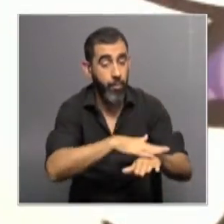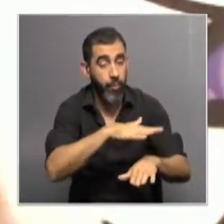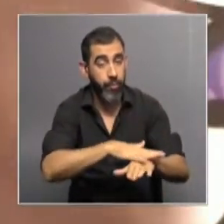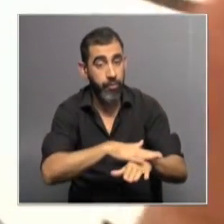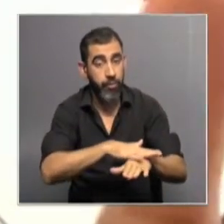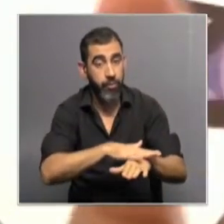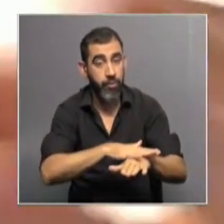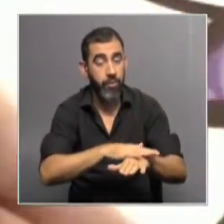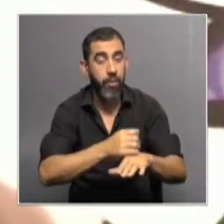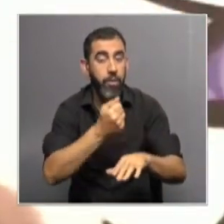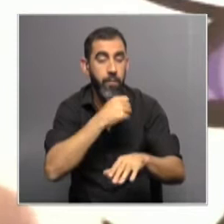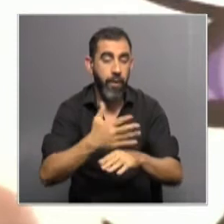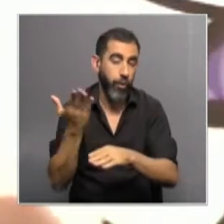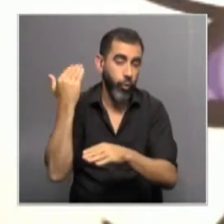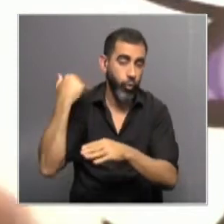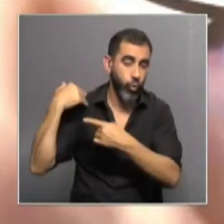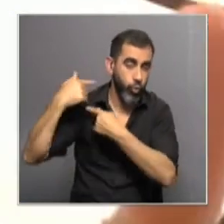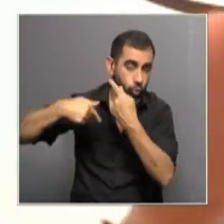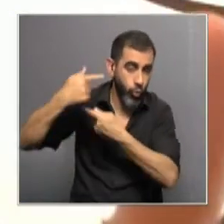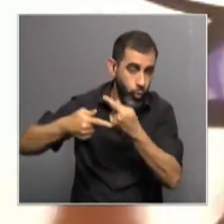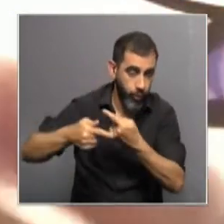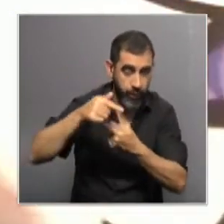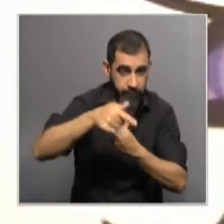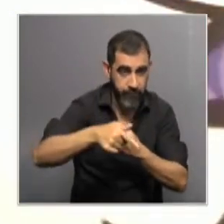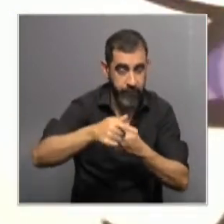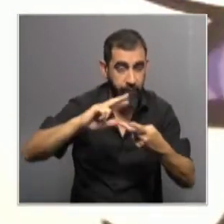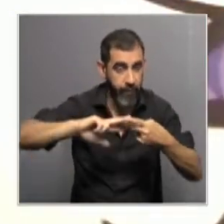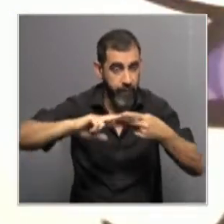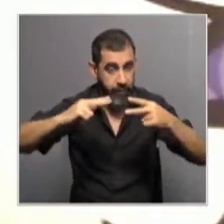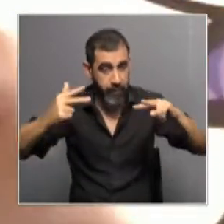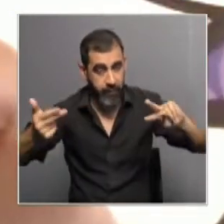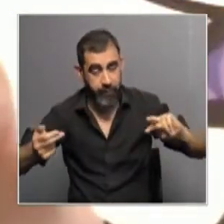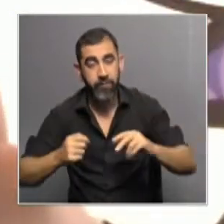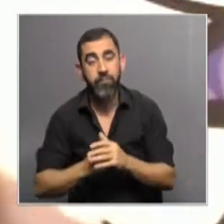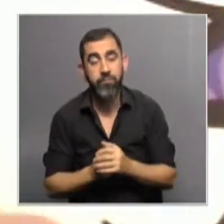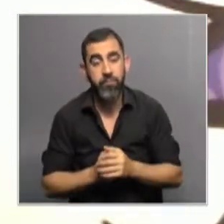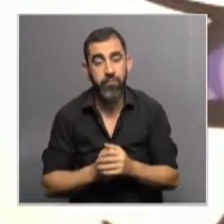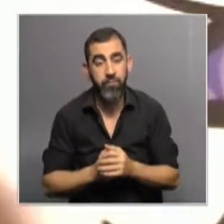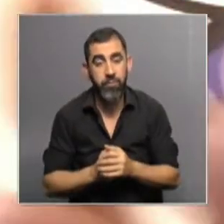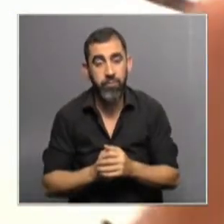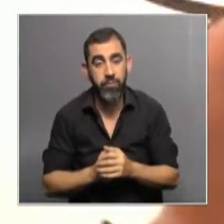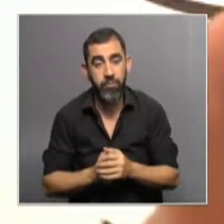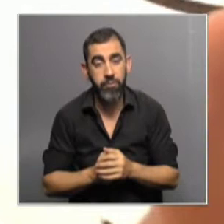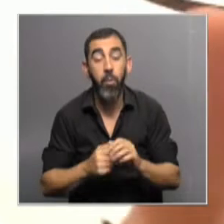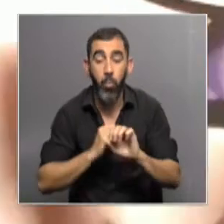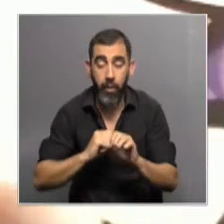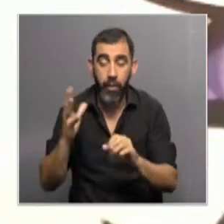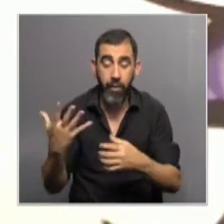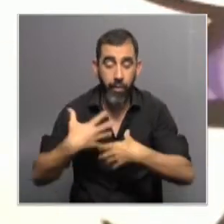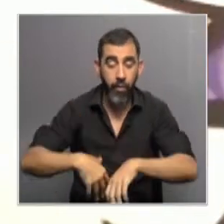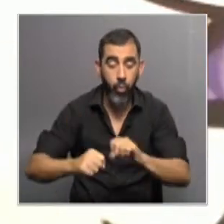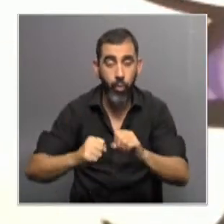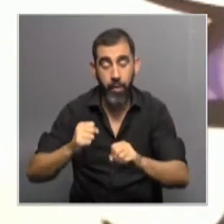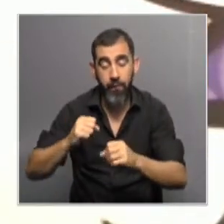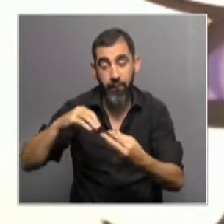ancestralidad entonces el origen genética en esta parte se pueden encontrar parientes entonces